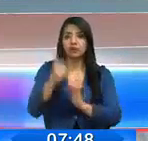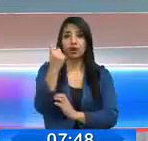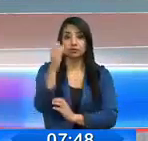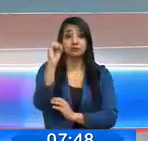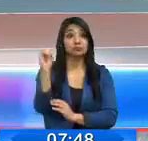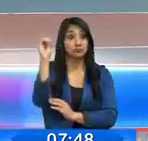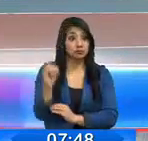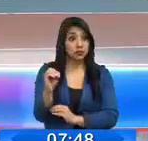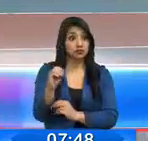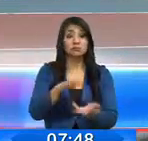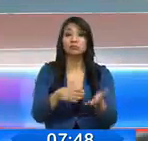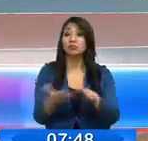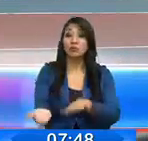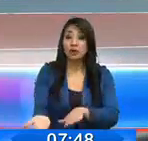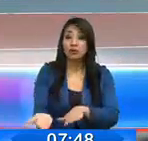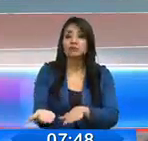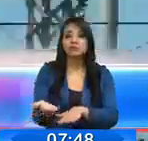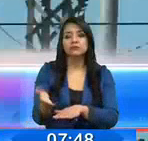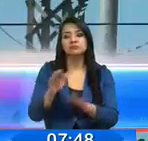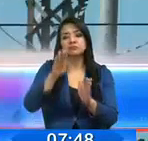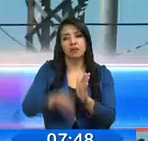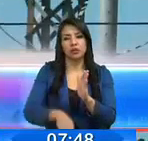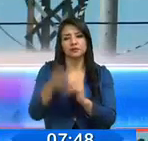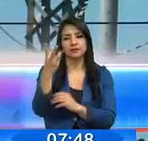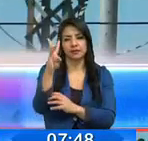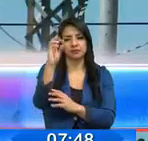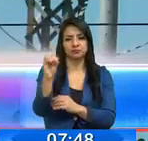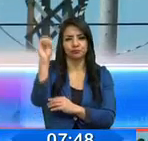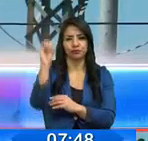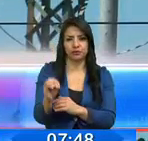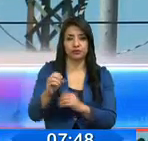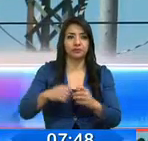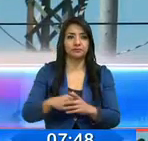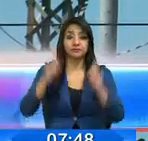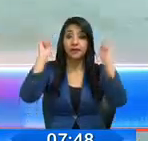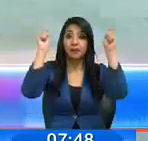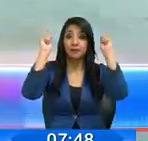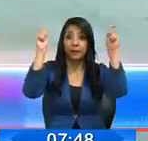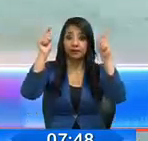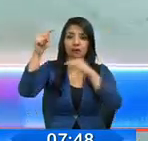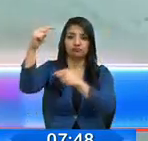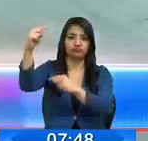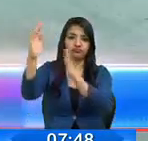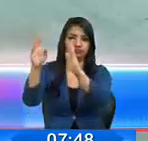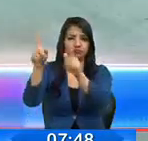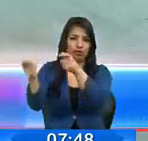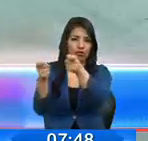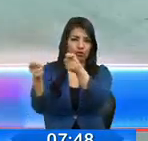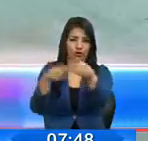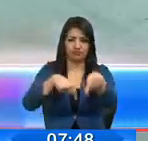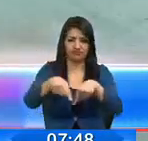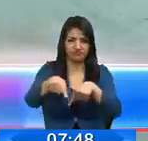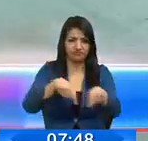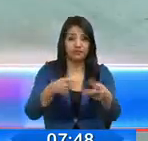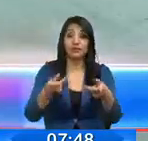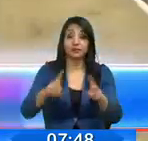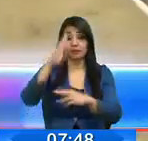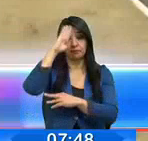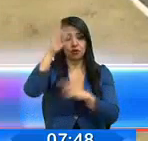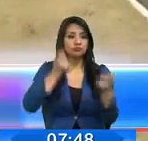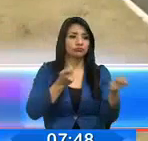11% y fallecidos en un 16%. La campaña incluye dispositivos de control electrónico y operativos en